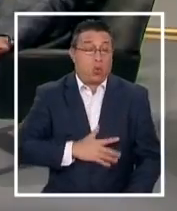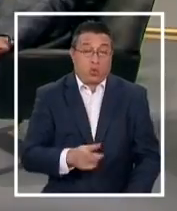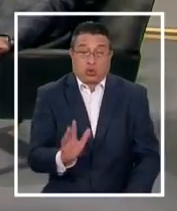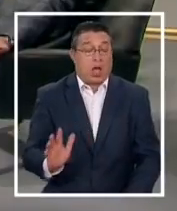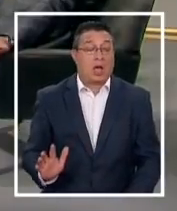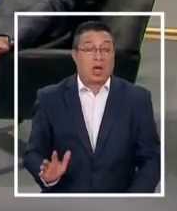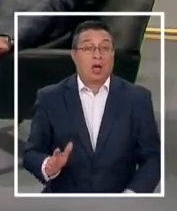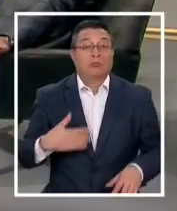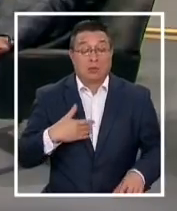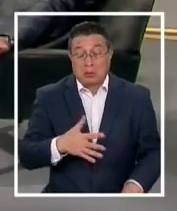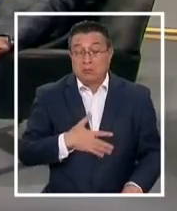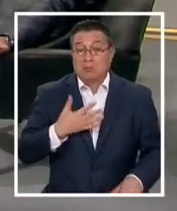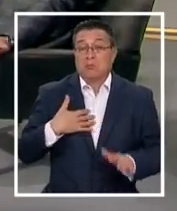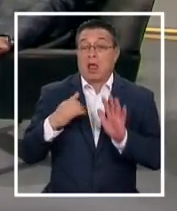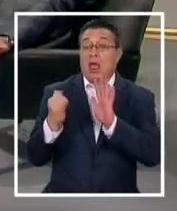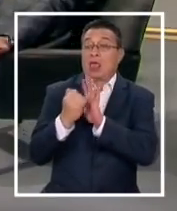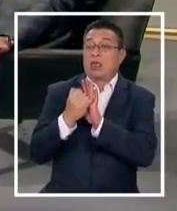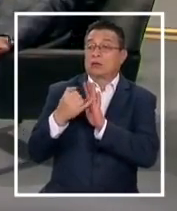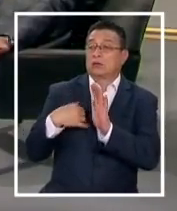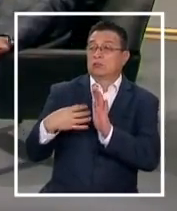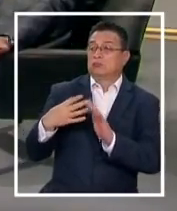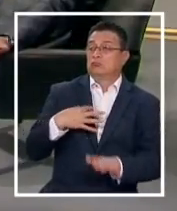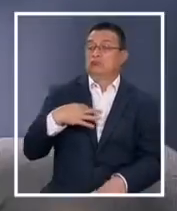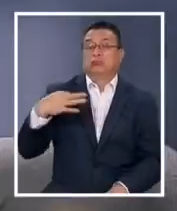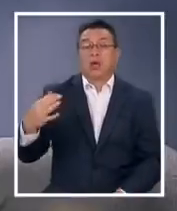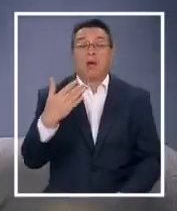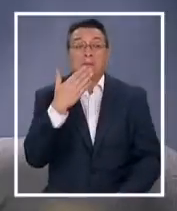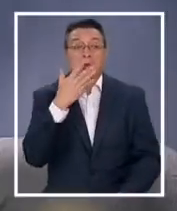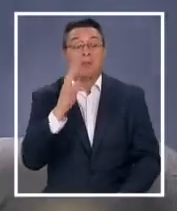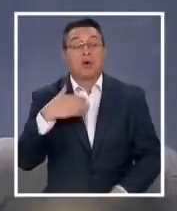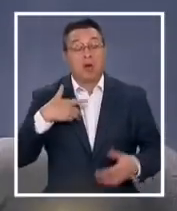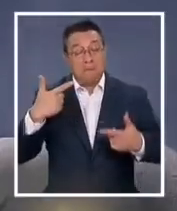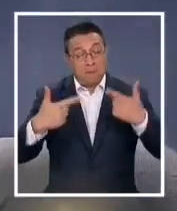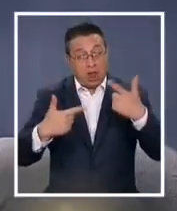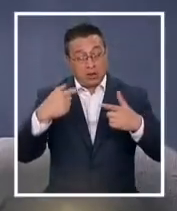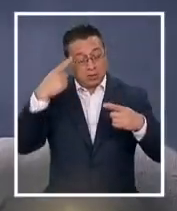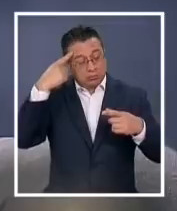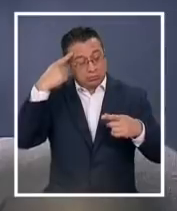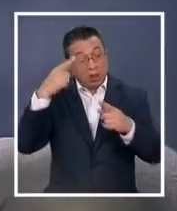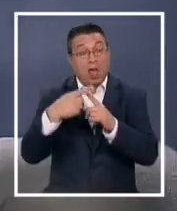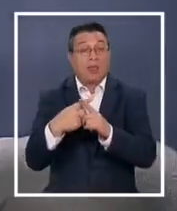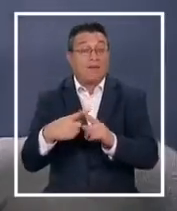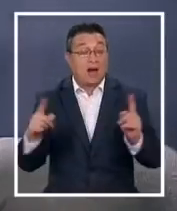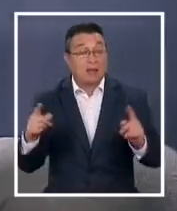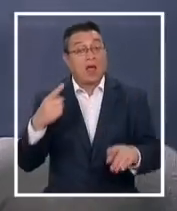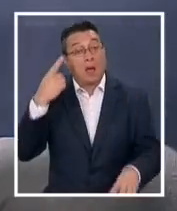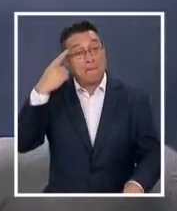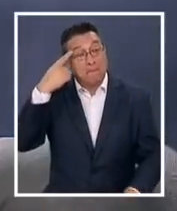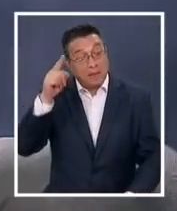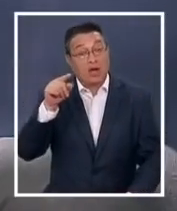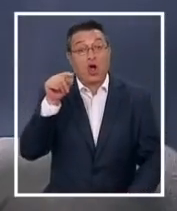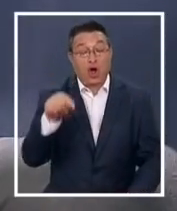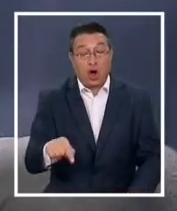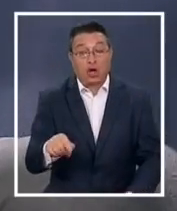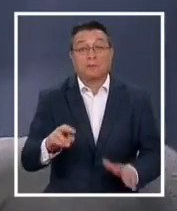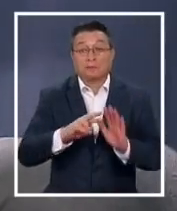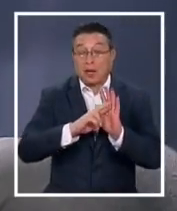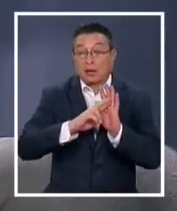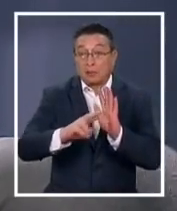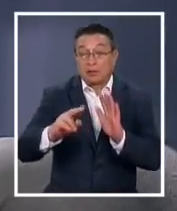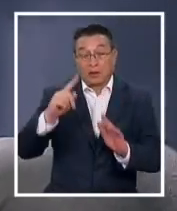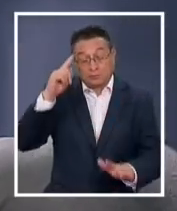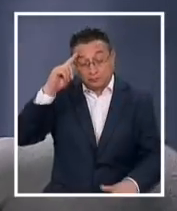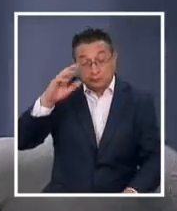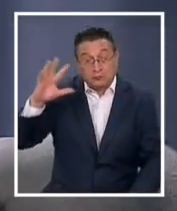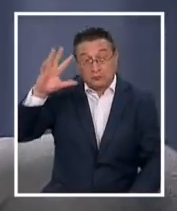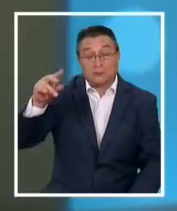Y a lo mejor me siento más identificada con una persona que a lo mejor no está en la vereda política que ella siempre ha representado, pero que hoy día está representando ideas